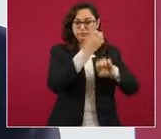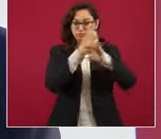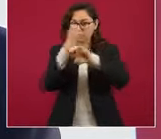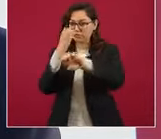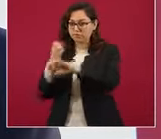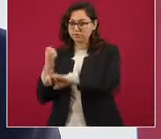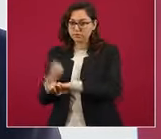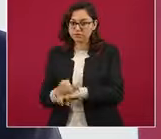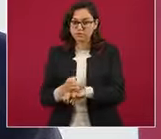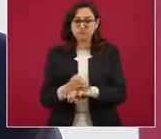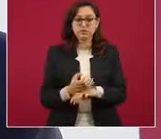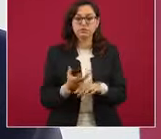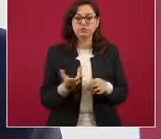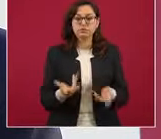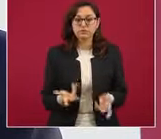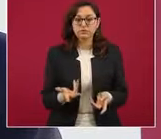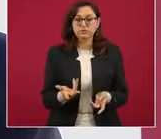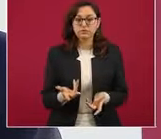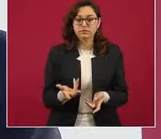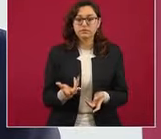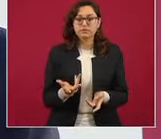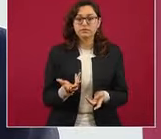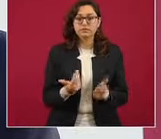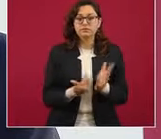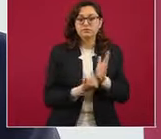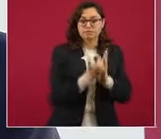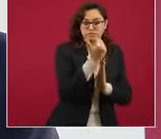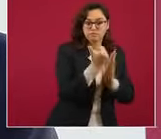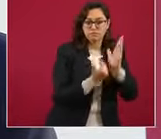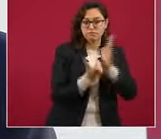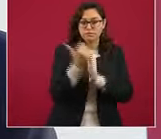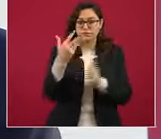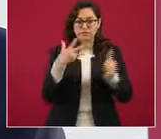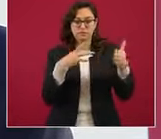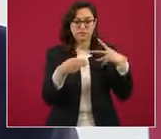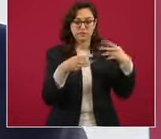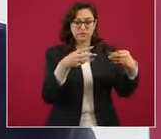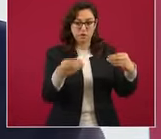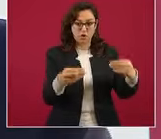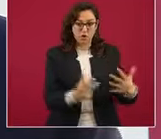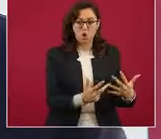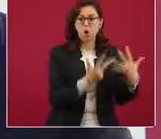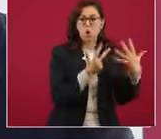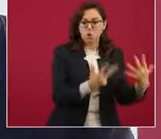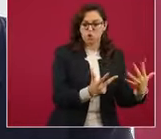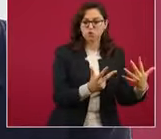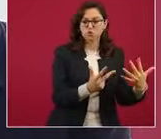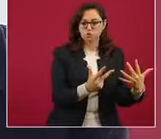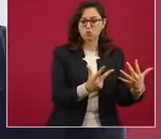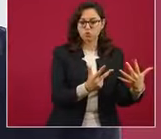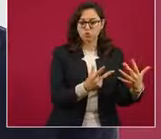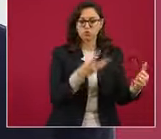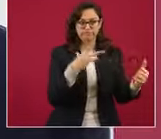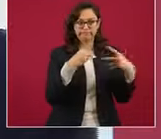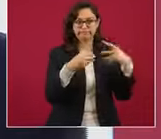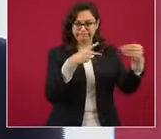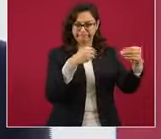federativas tenemos incremento de contagios en 8,